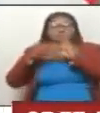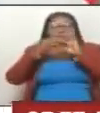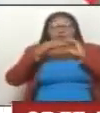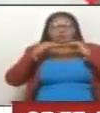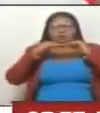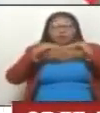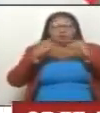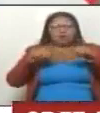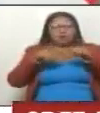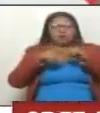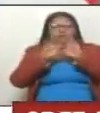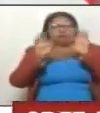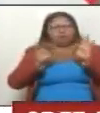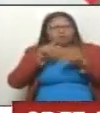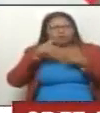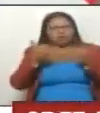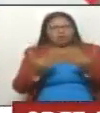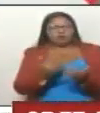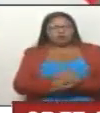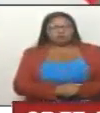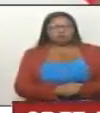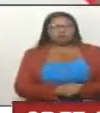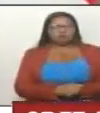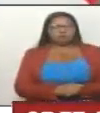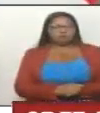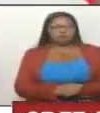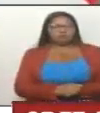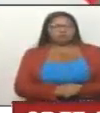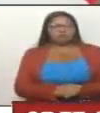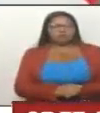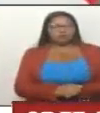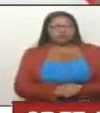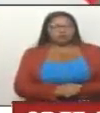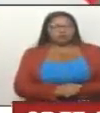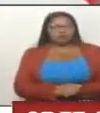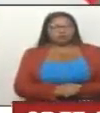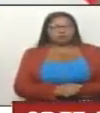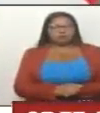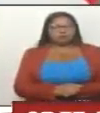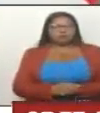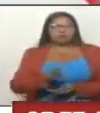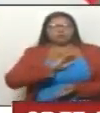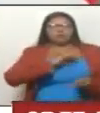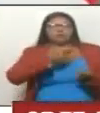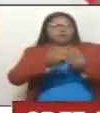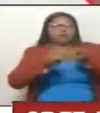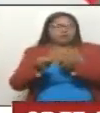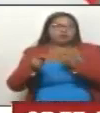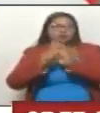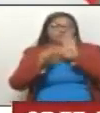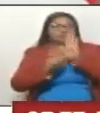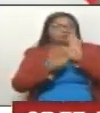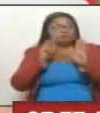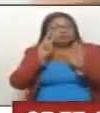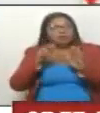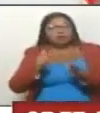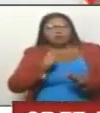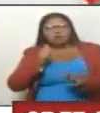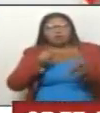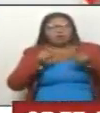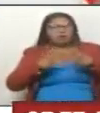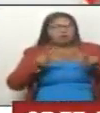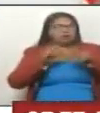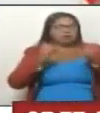la jurisdicción constitucional. Esto es el control y vigencia de la Constitución ante cualquier acto